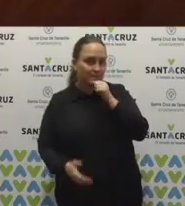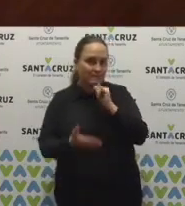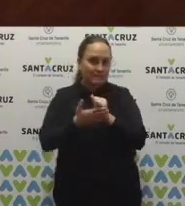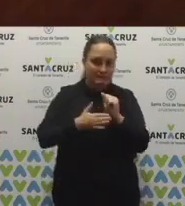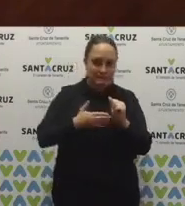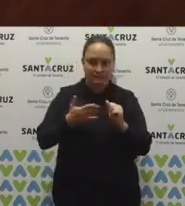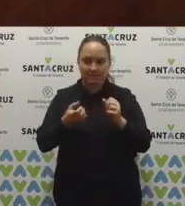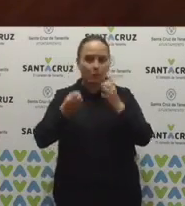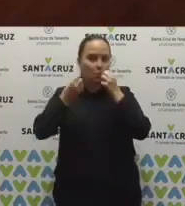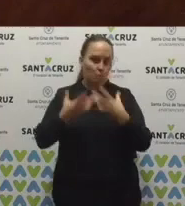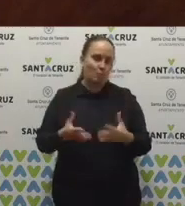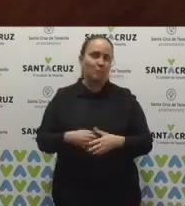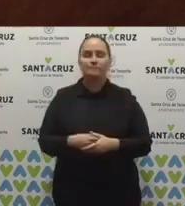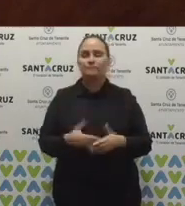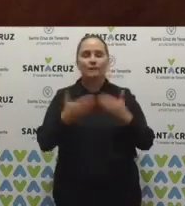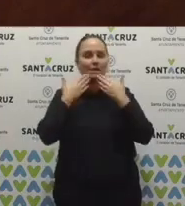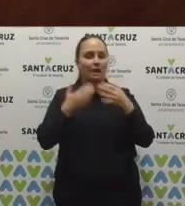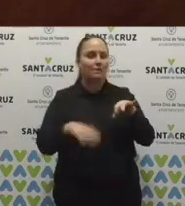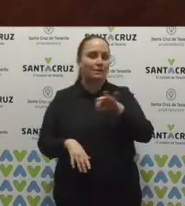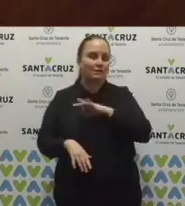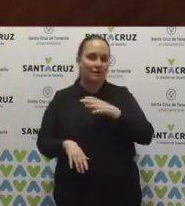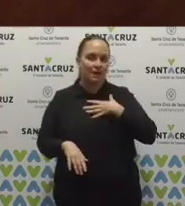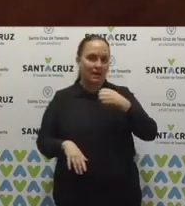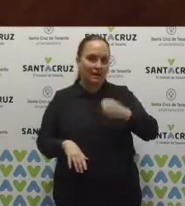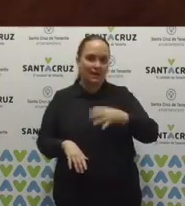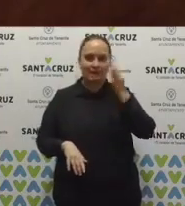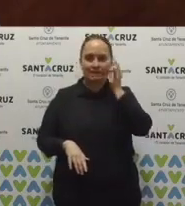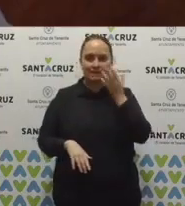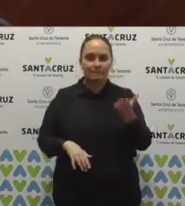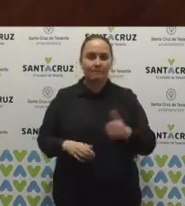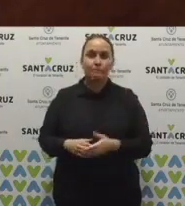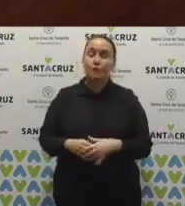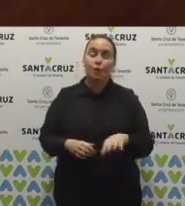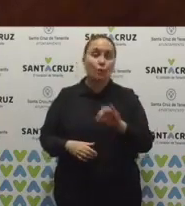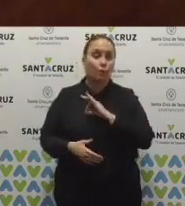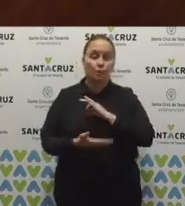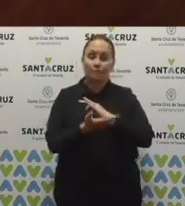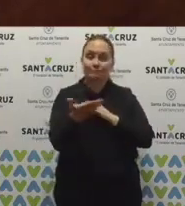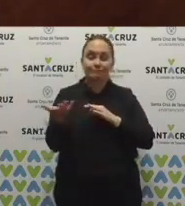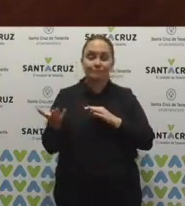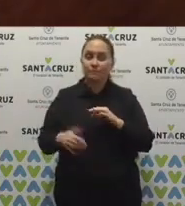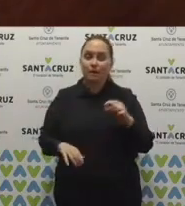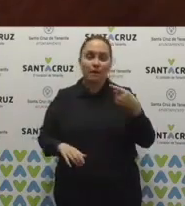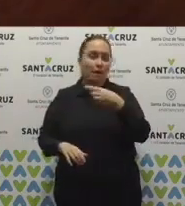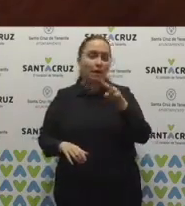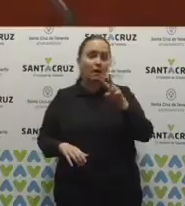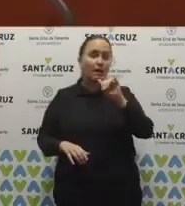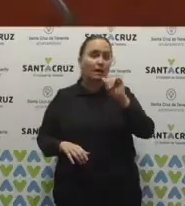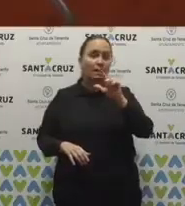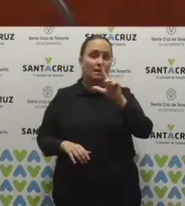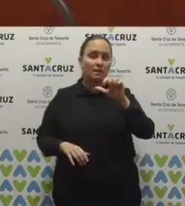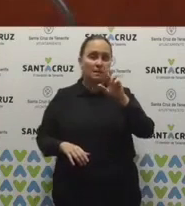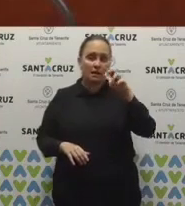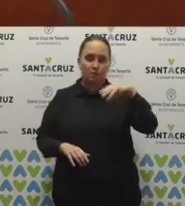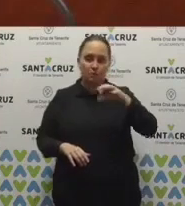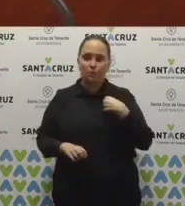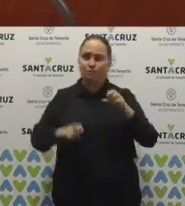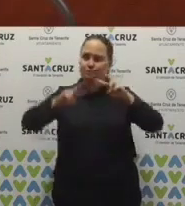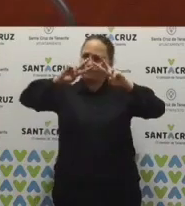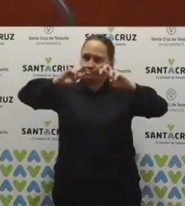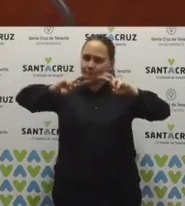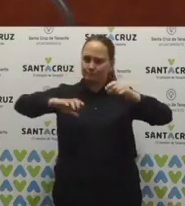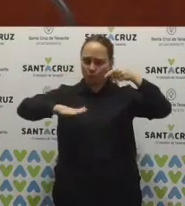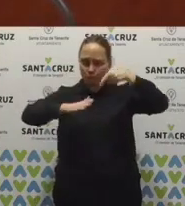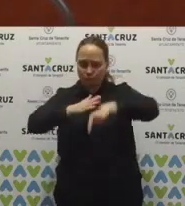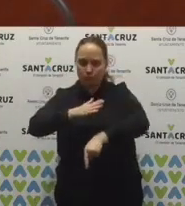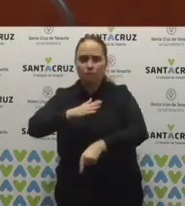muchas gracias alcaldesa don guillermo yo la verdad es que analizando en profundidad y teniendo los datos y habiendo tenido que leer